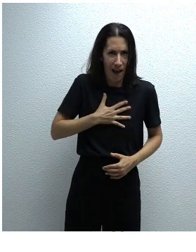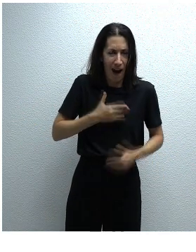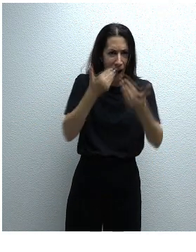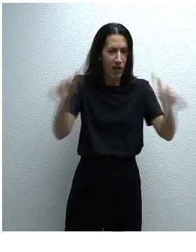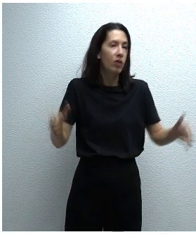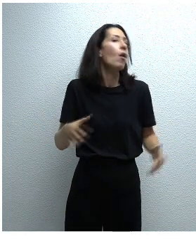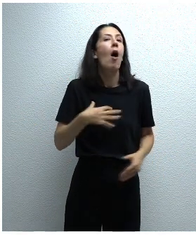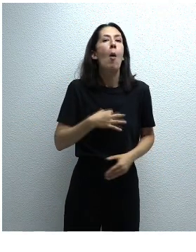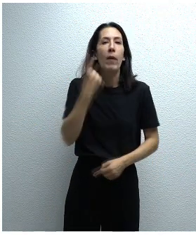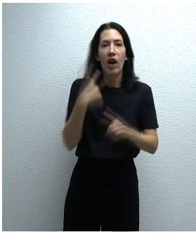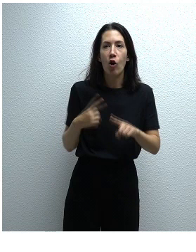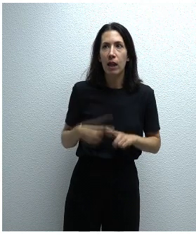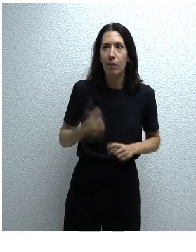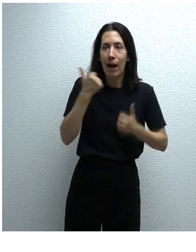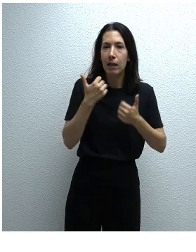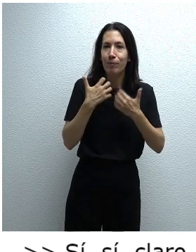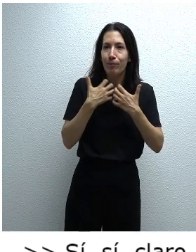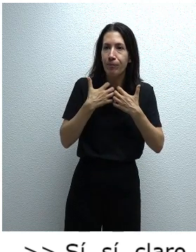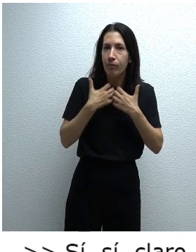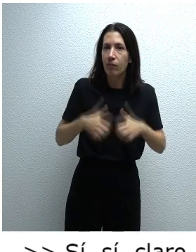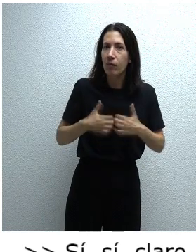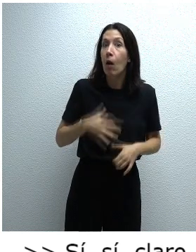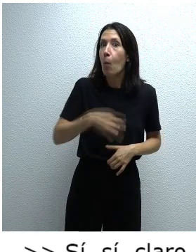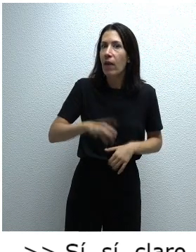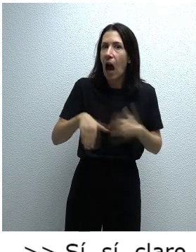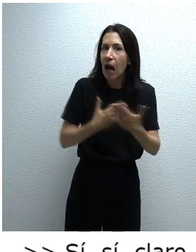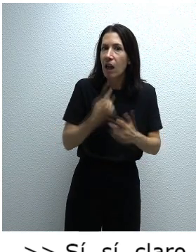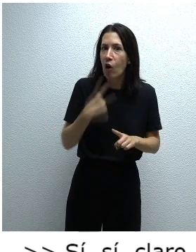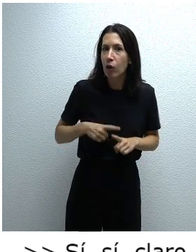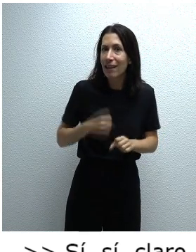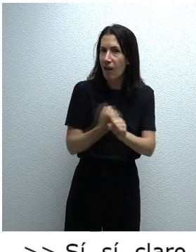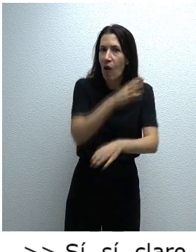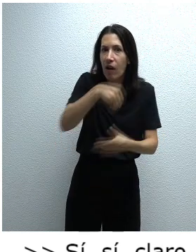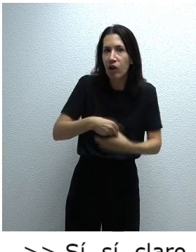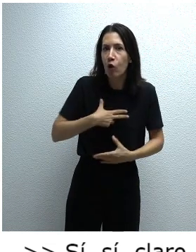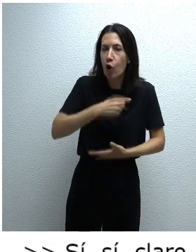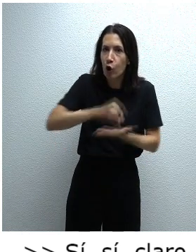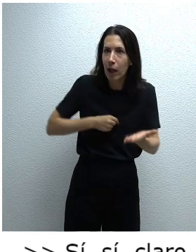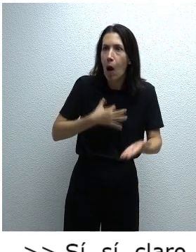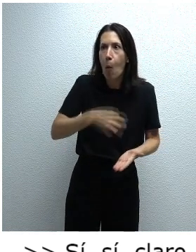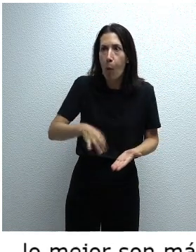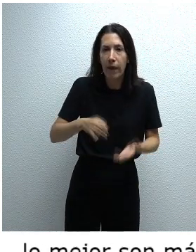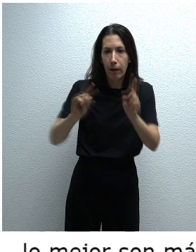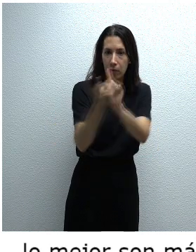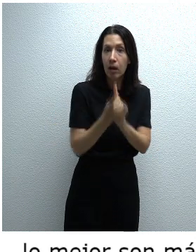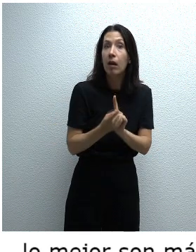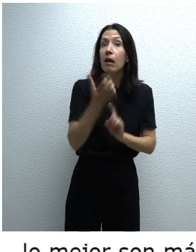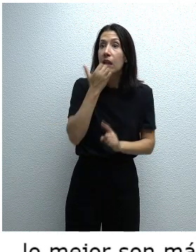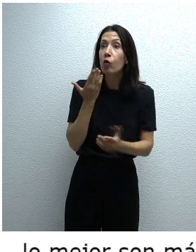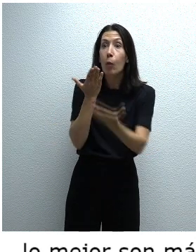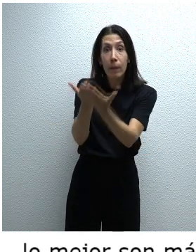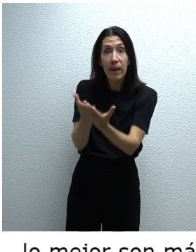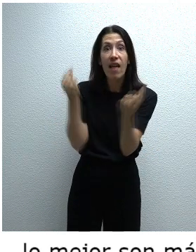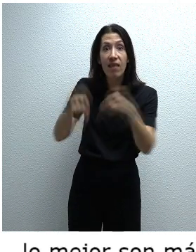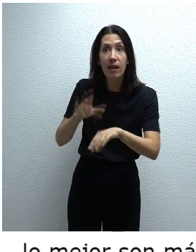que pues a lo mejor son más mecánicas o a lo mejor son que cualquier empleado de una notaría atiende y otras cosas pues que si tú solicitas la atención personal